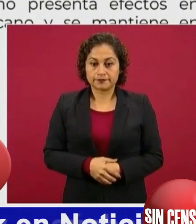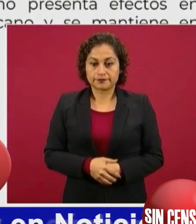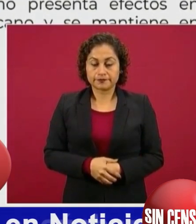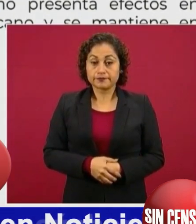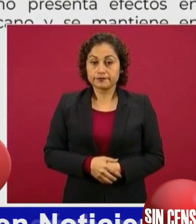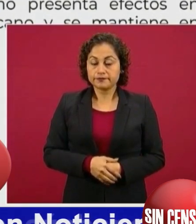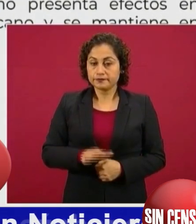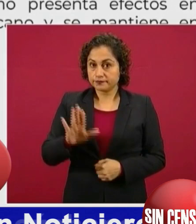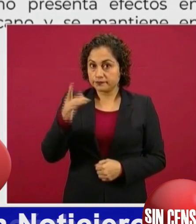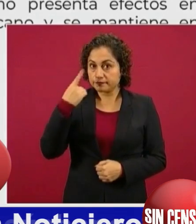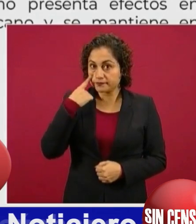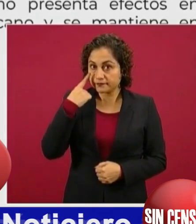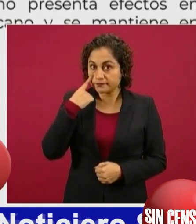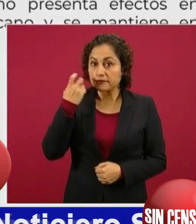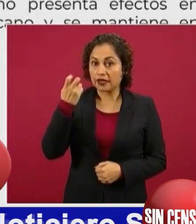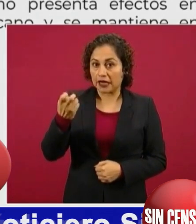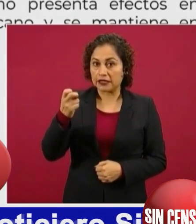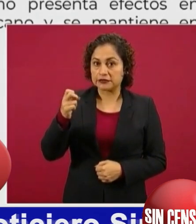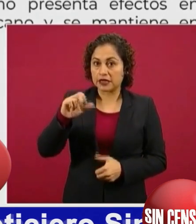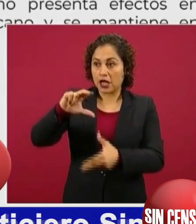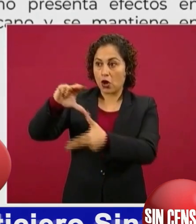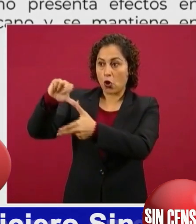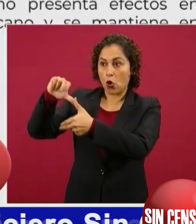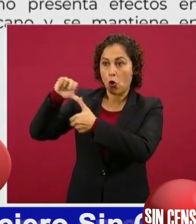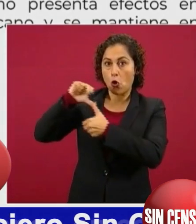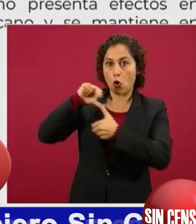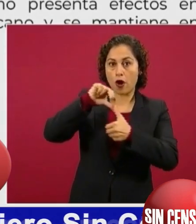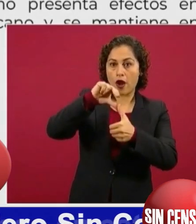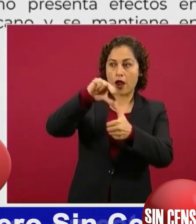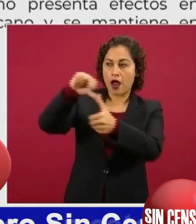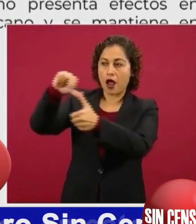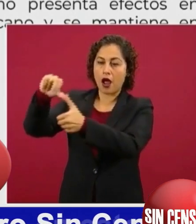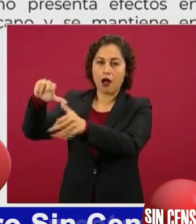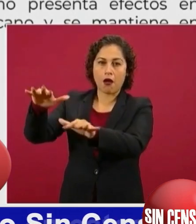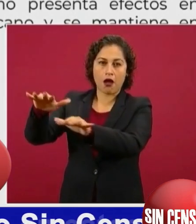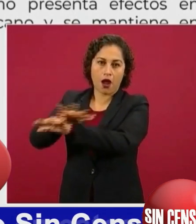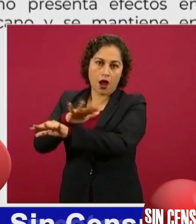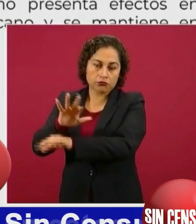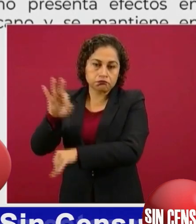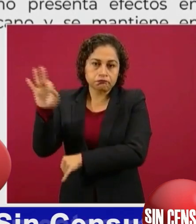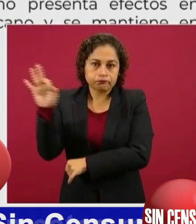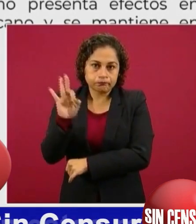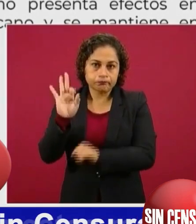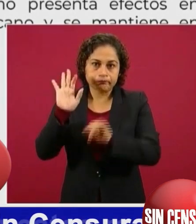Esto puede cambiar, que eso es lo que esperamos, que está aquí.